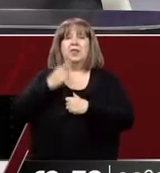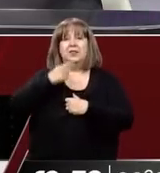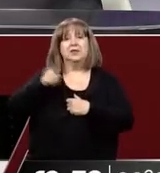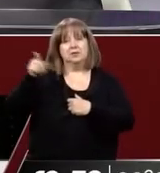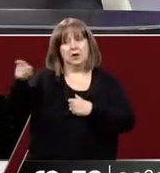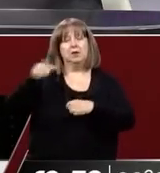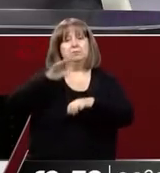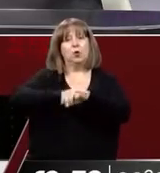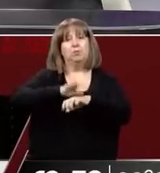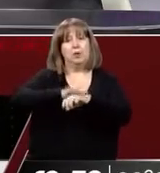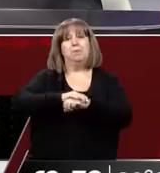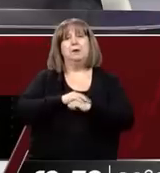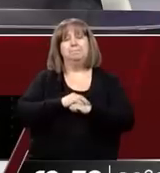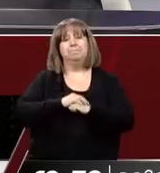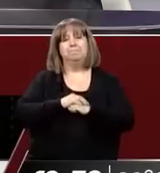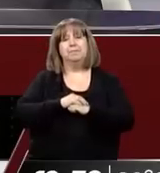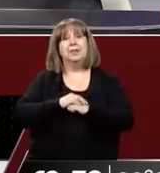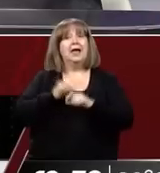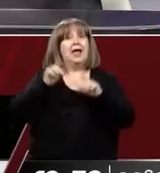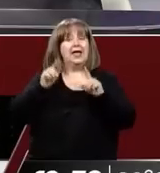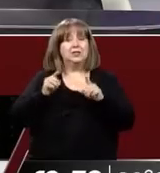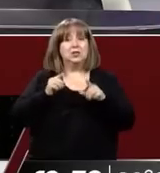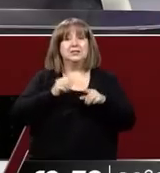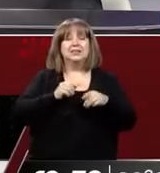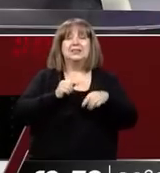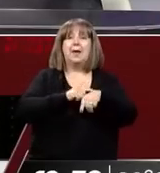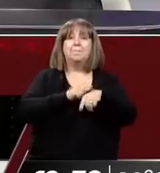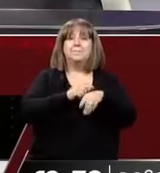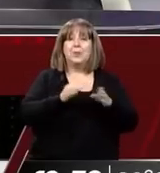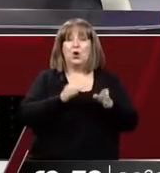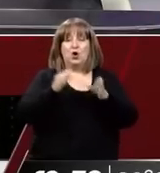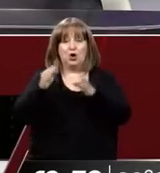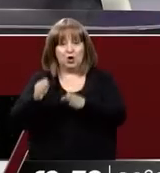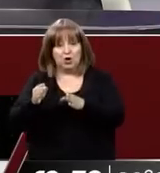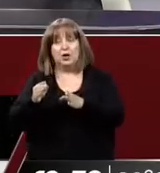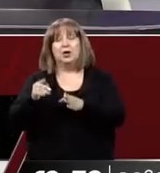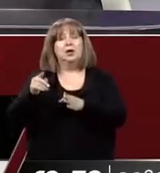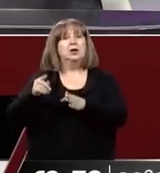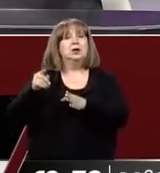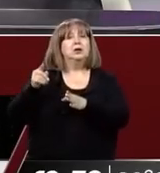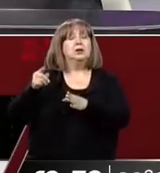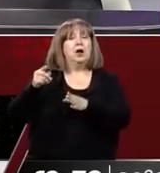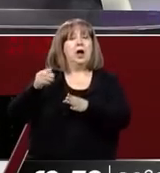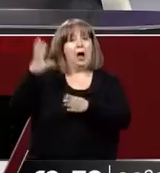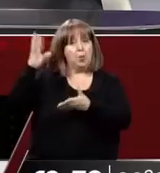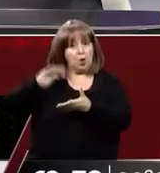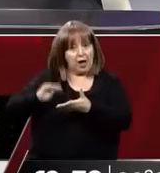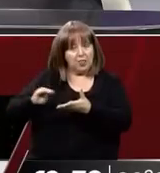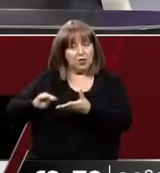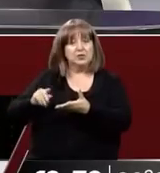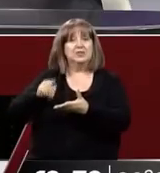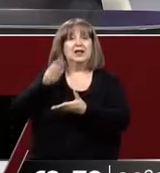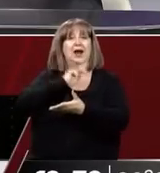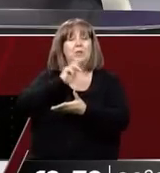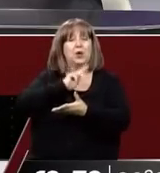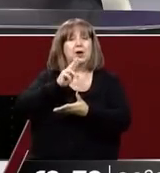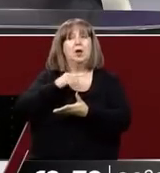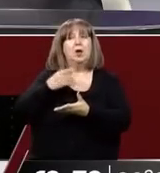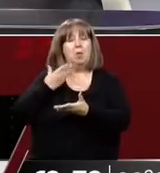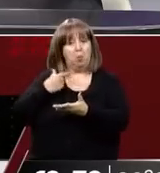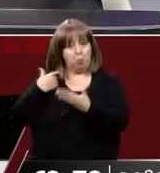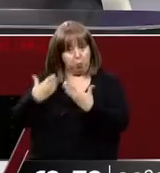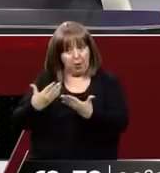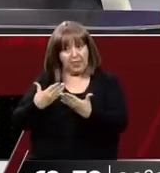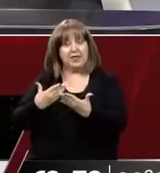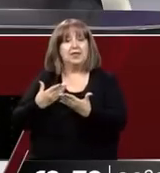en donde bueno se van llevando adelante diferentes plazos para poder revisar la misma no lo que estaba diciendo el abogado